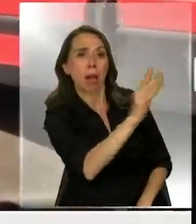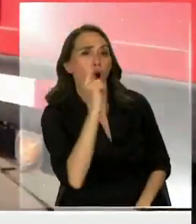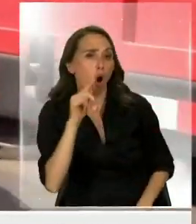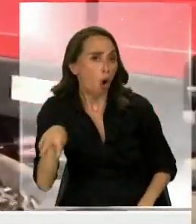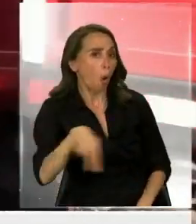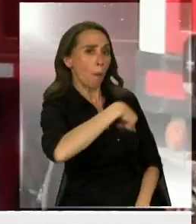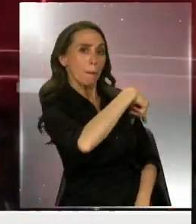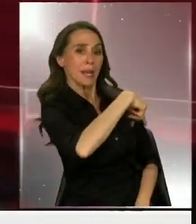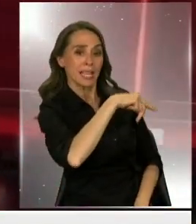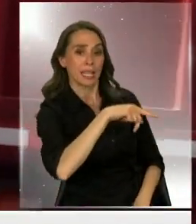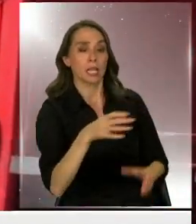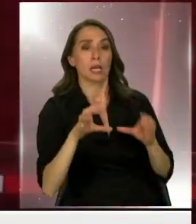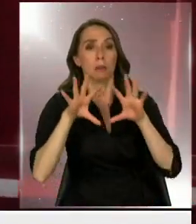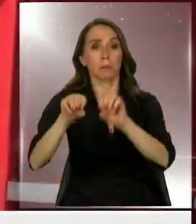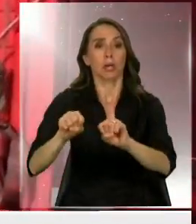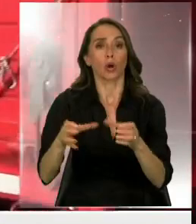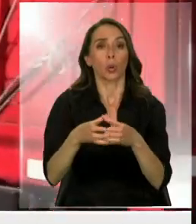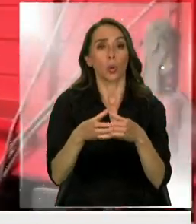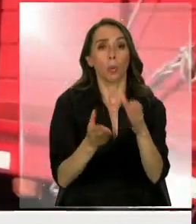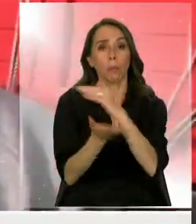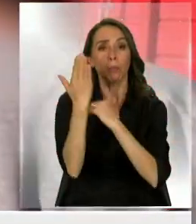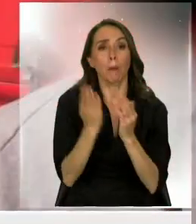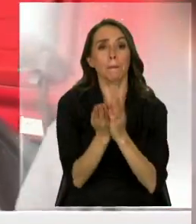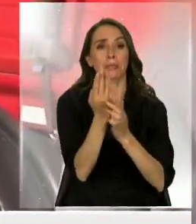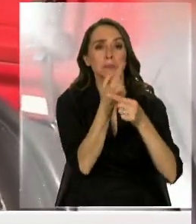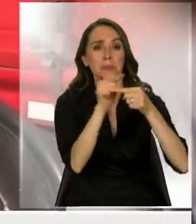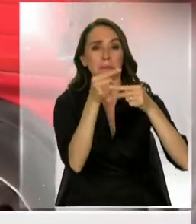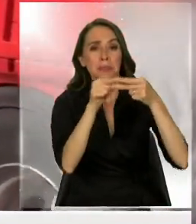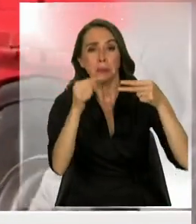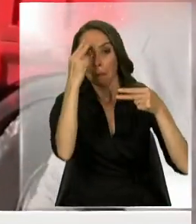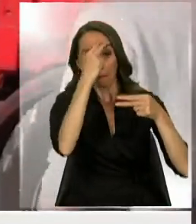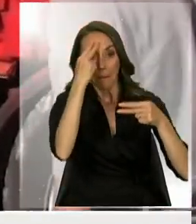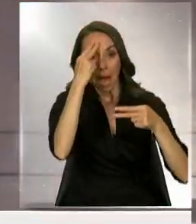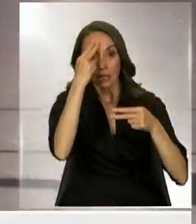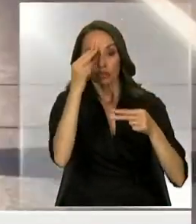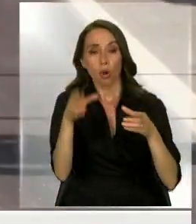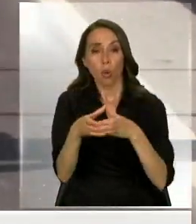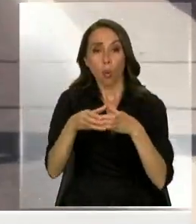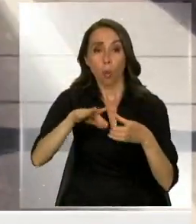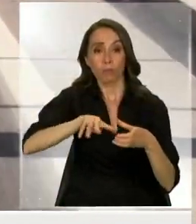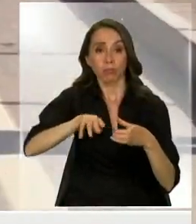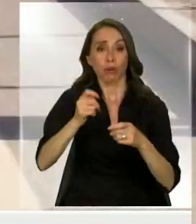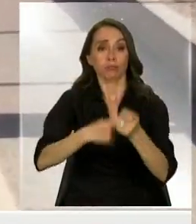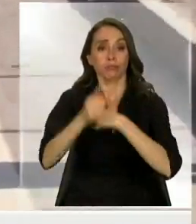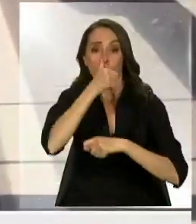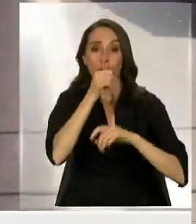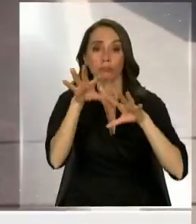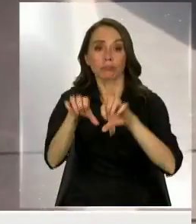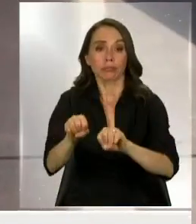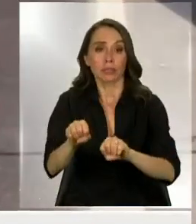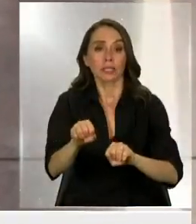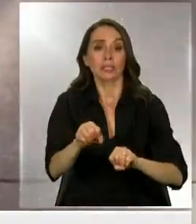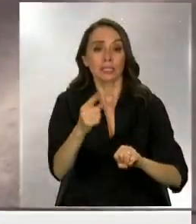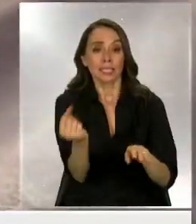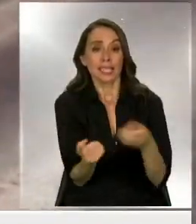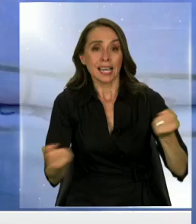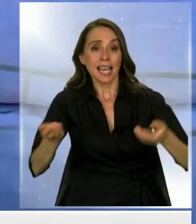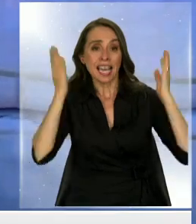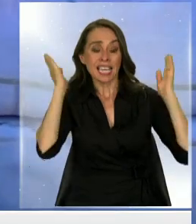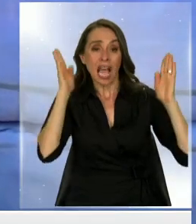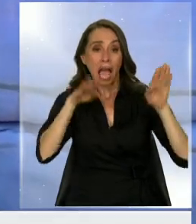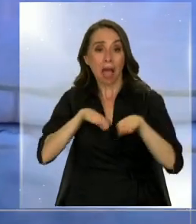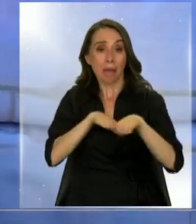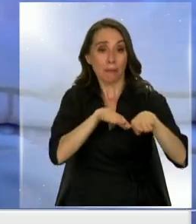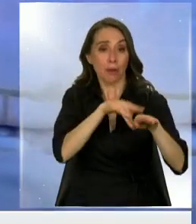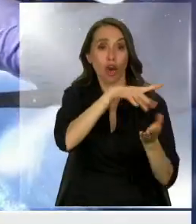La desarticulación de una banda a principios de marzo dio un duro golpe a una organización que fue capturada traficando más de 3 toneladas de droga desde la